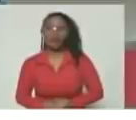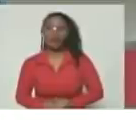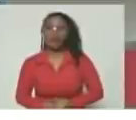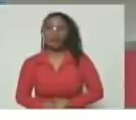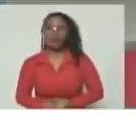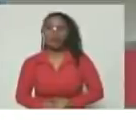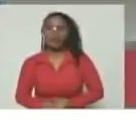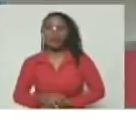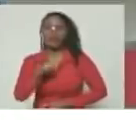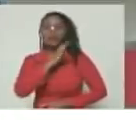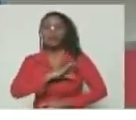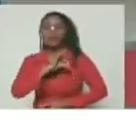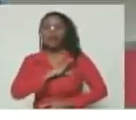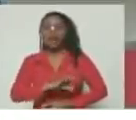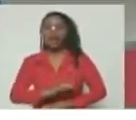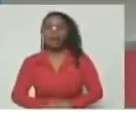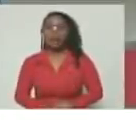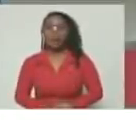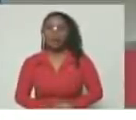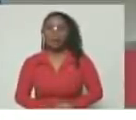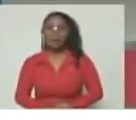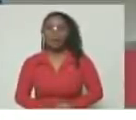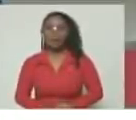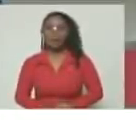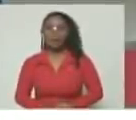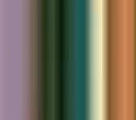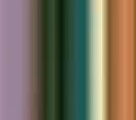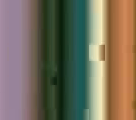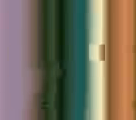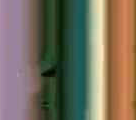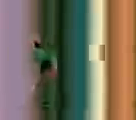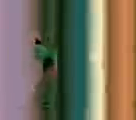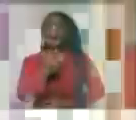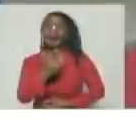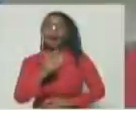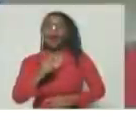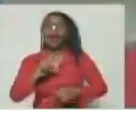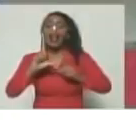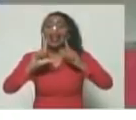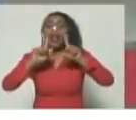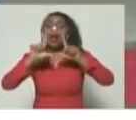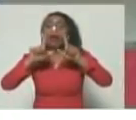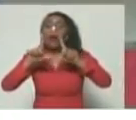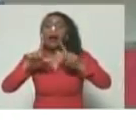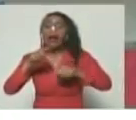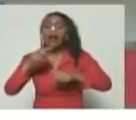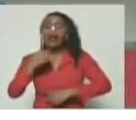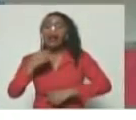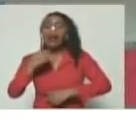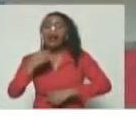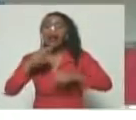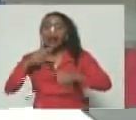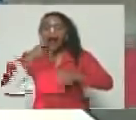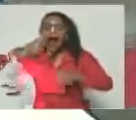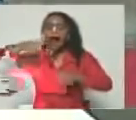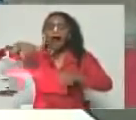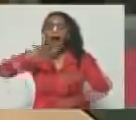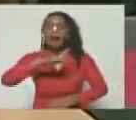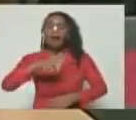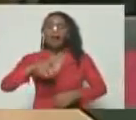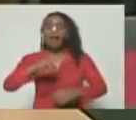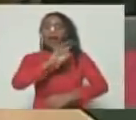de la sociedad. Diríamos nosotros, revolucionarios, si son la voz del poder